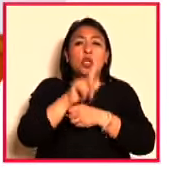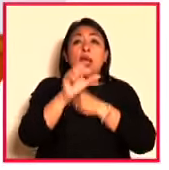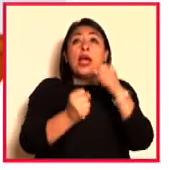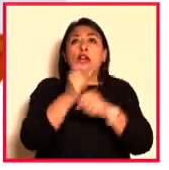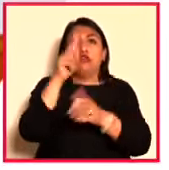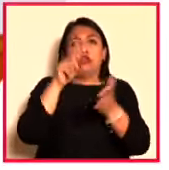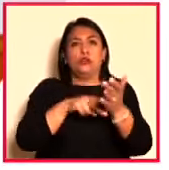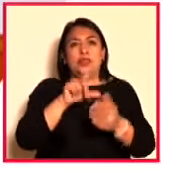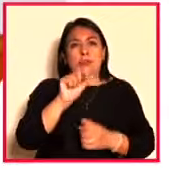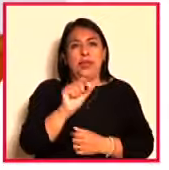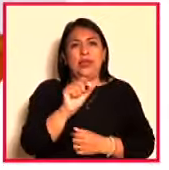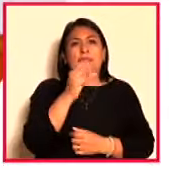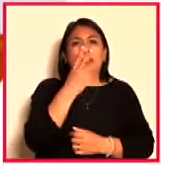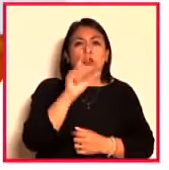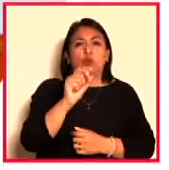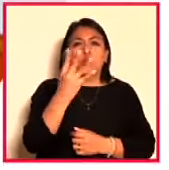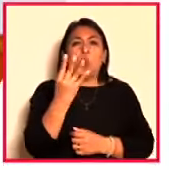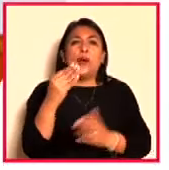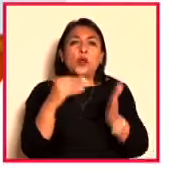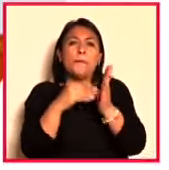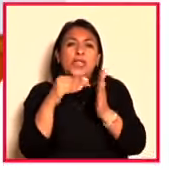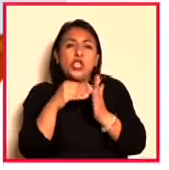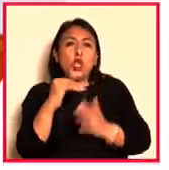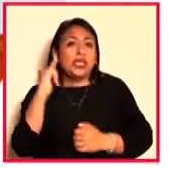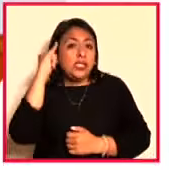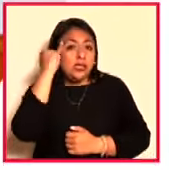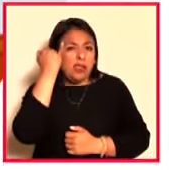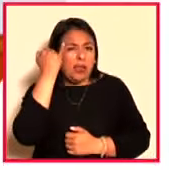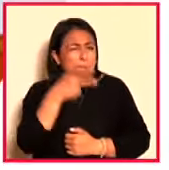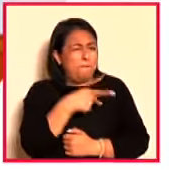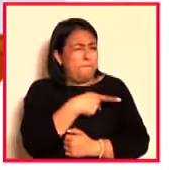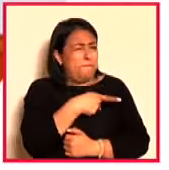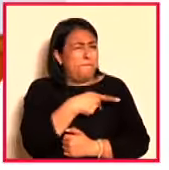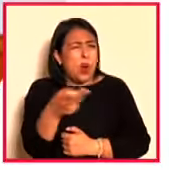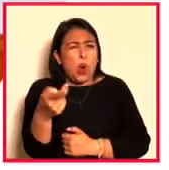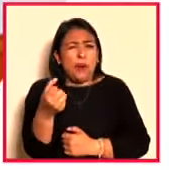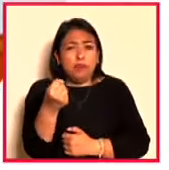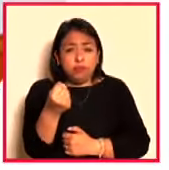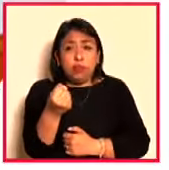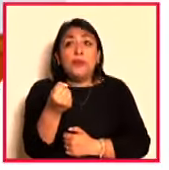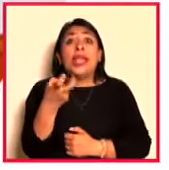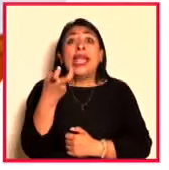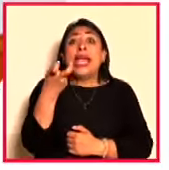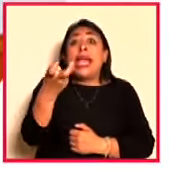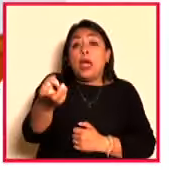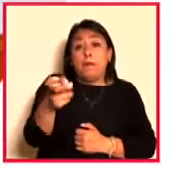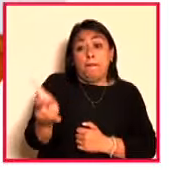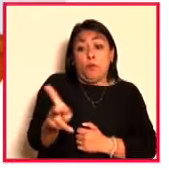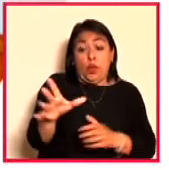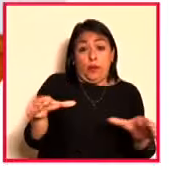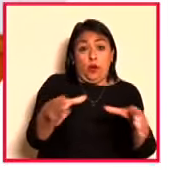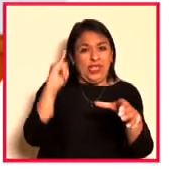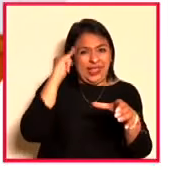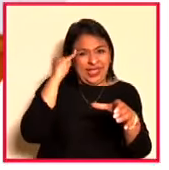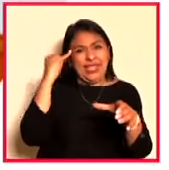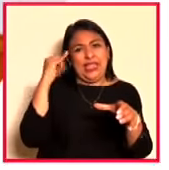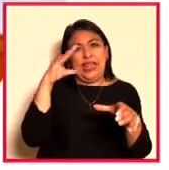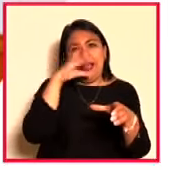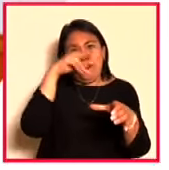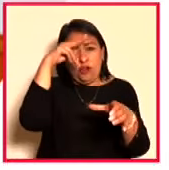3.4 millones de indígenas vivían en pobreza extrema. En este sentido, la población indígena y afromexicana es